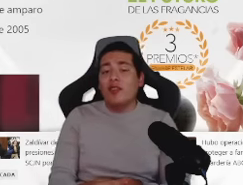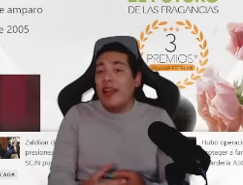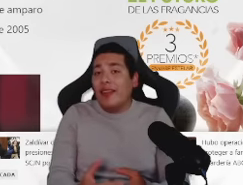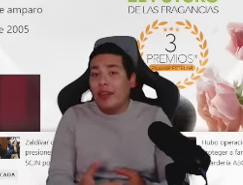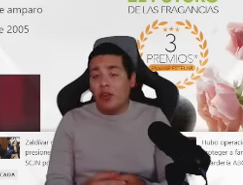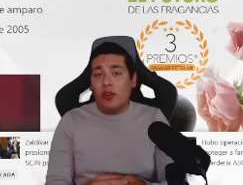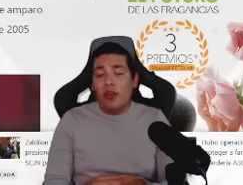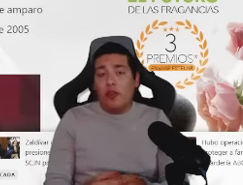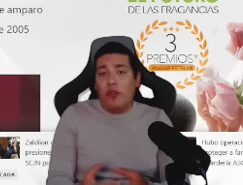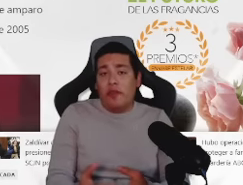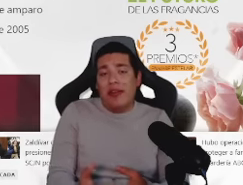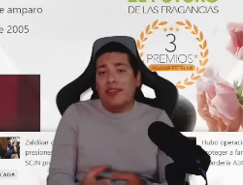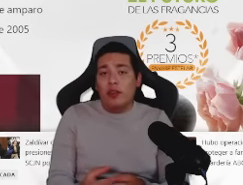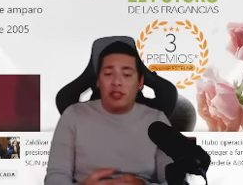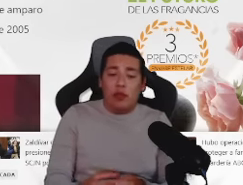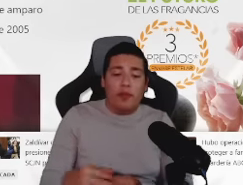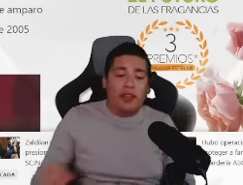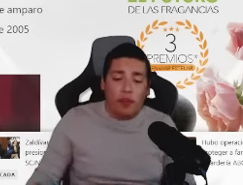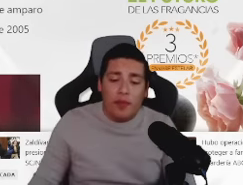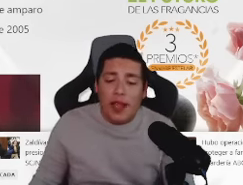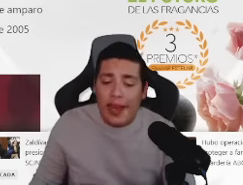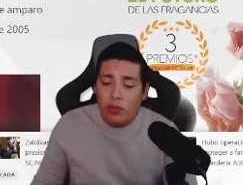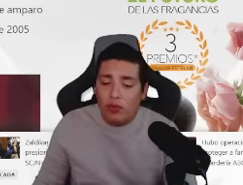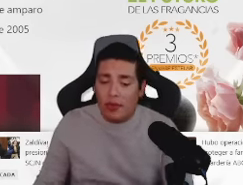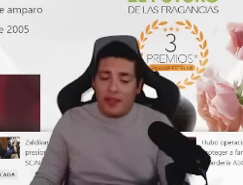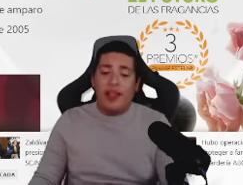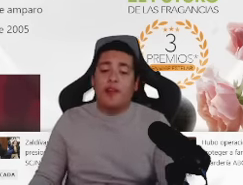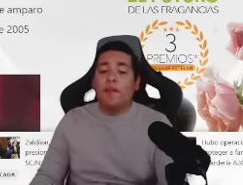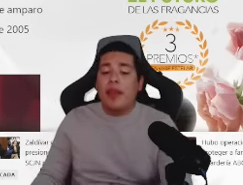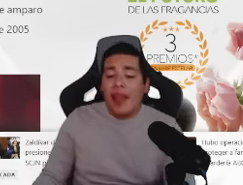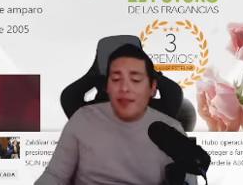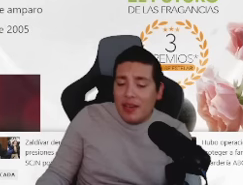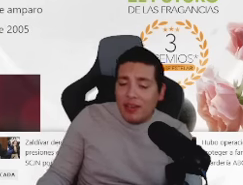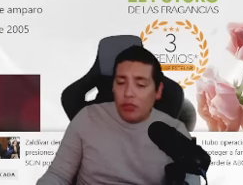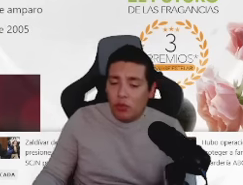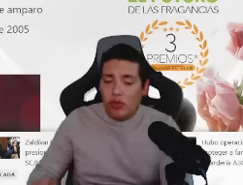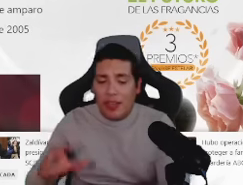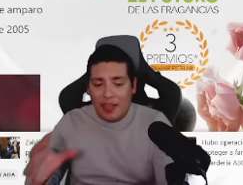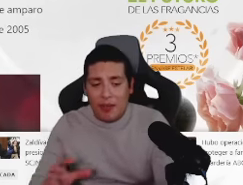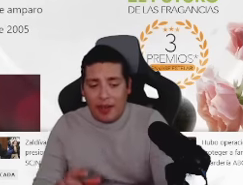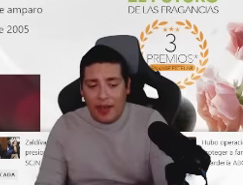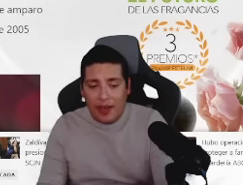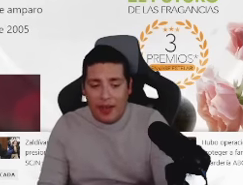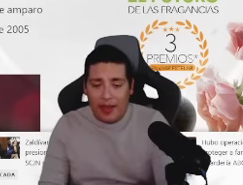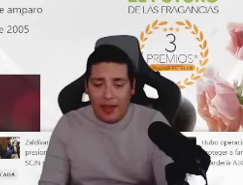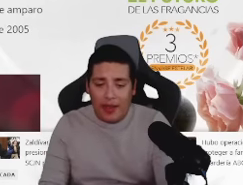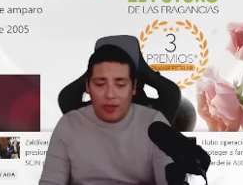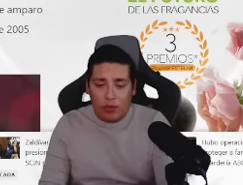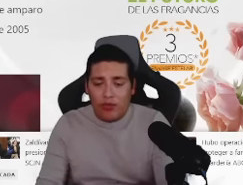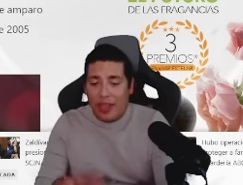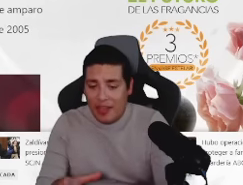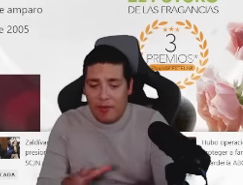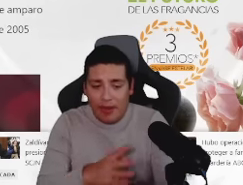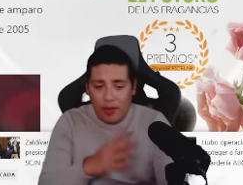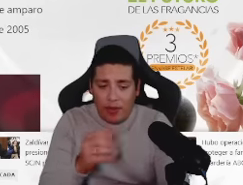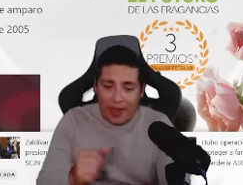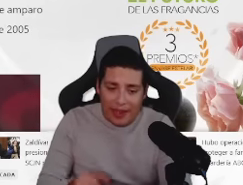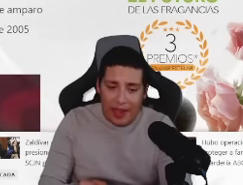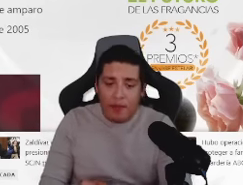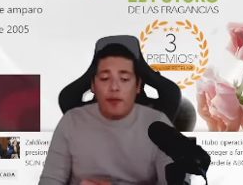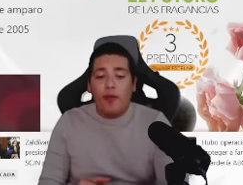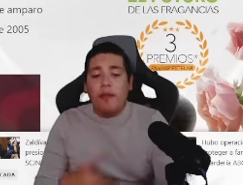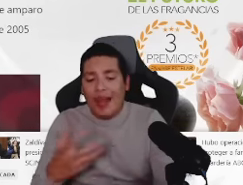del terror donde méxico se convirtió en un cementerio el ministro arturo saldívar arturo saldívar lelo